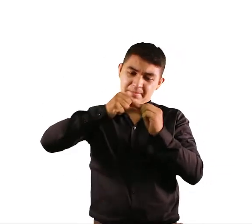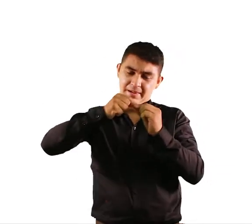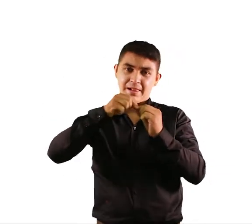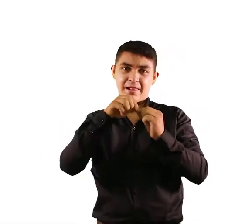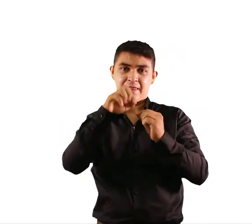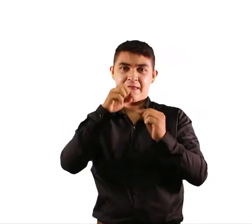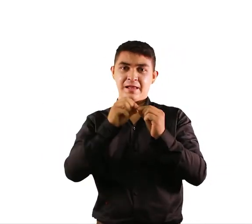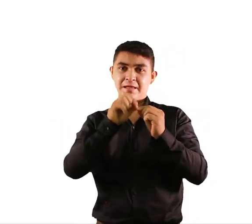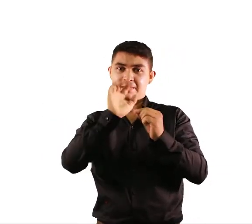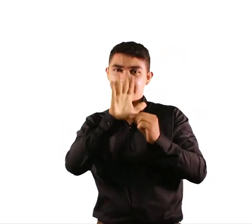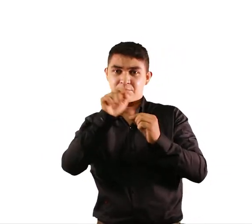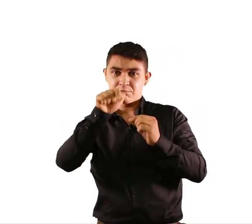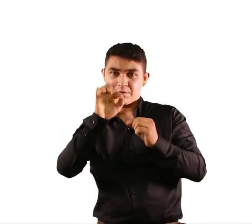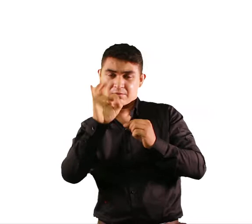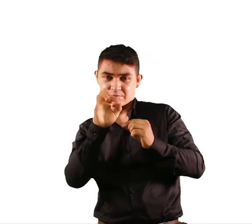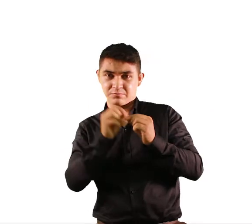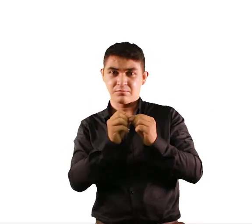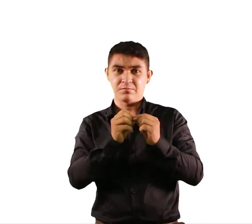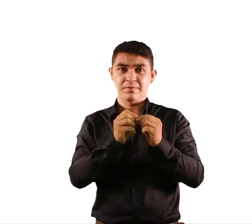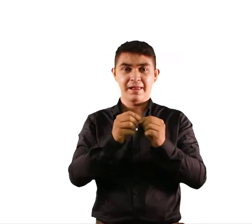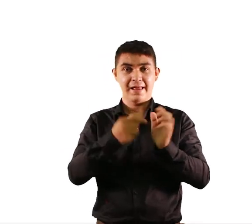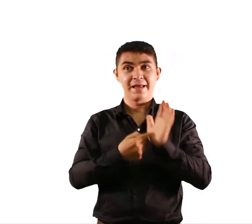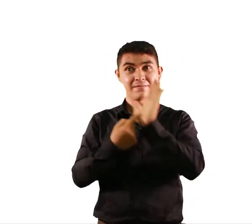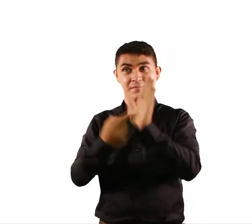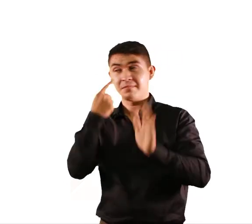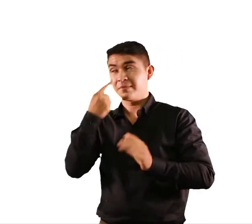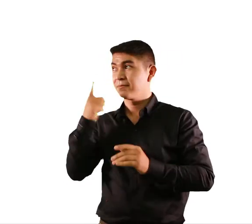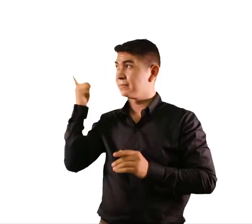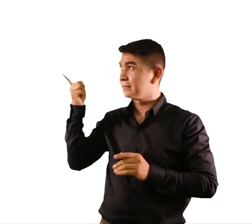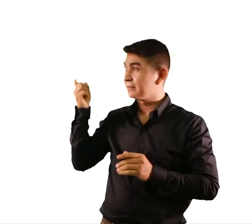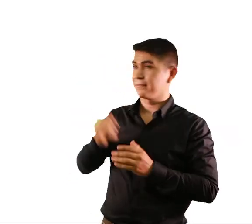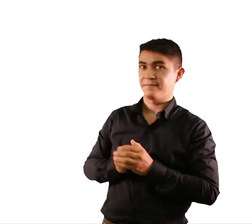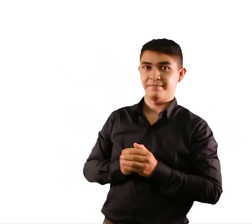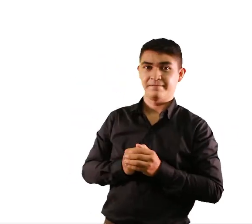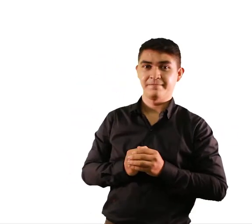Ahí tenemos la imagen.